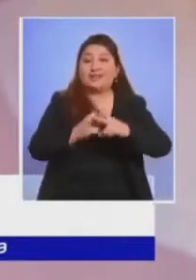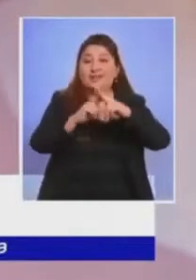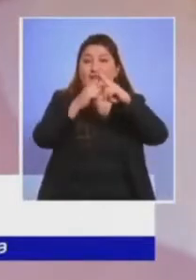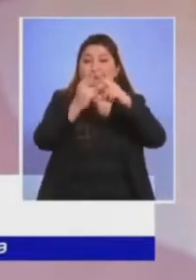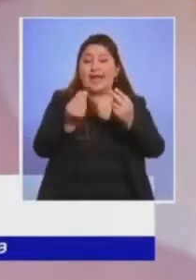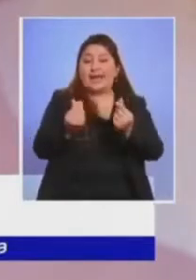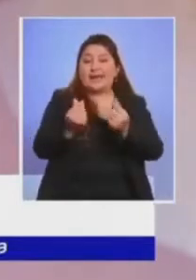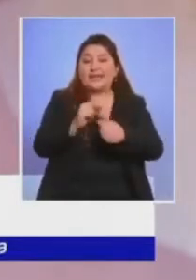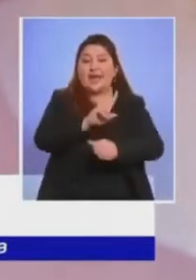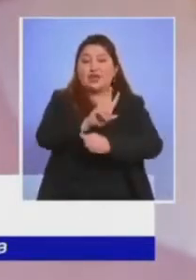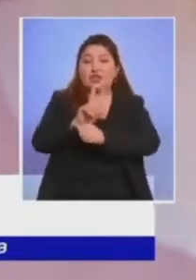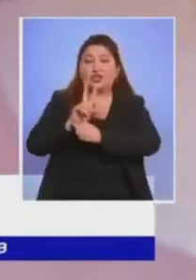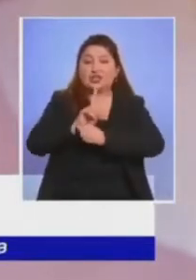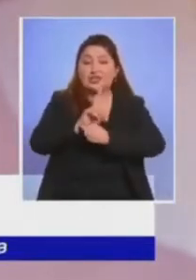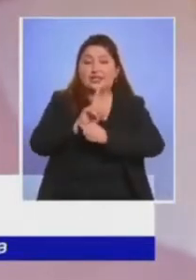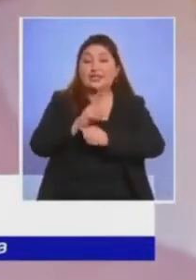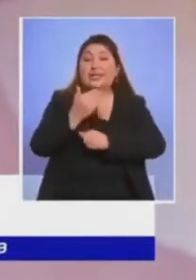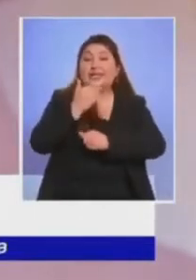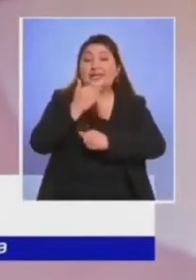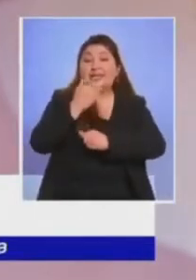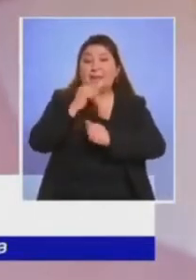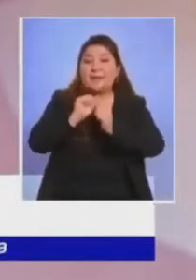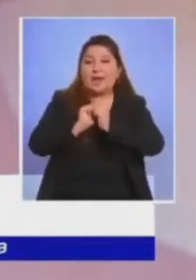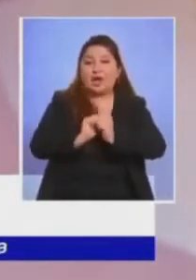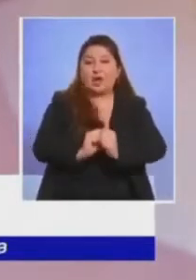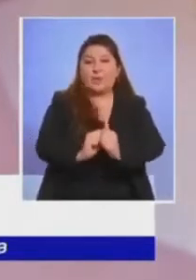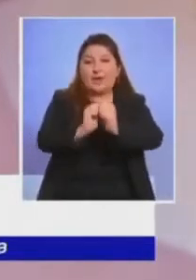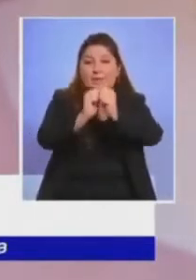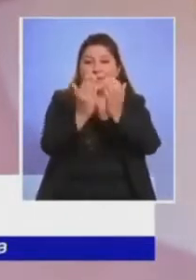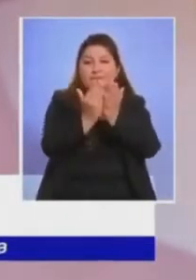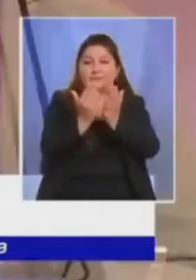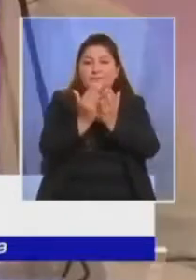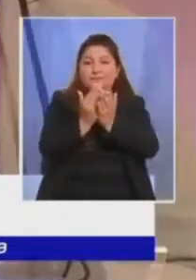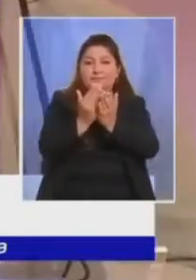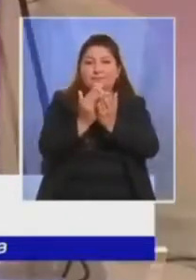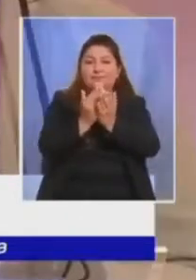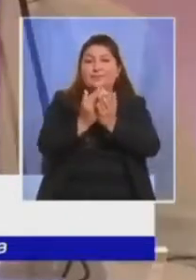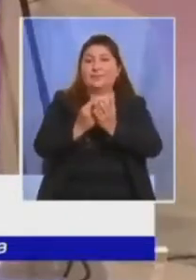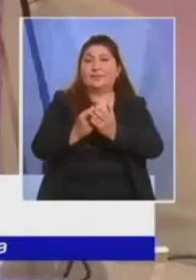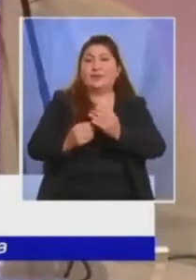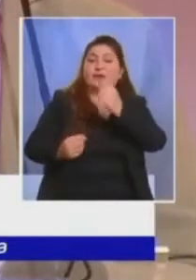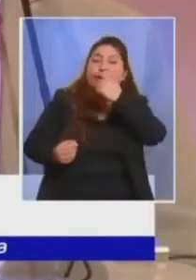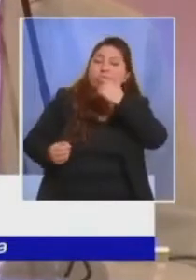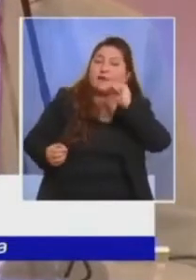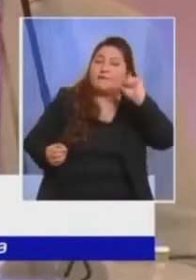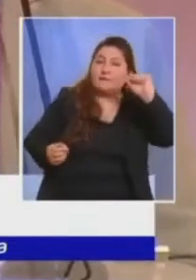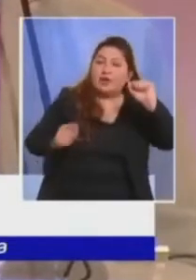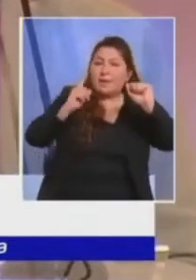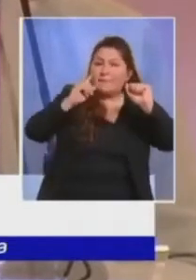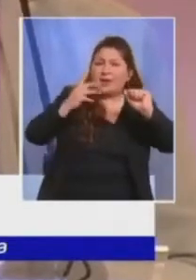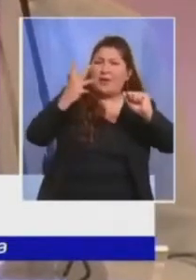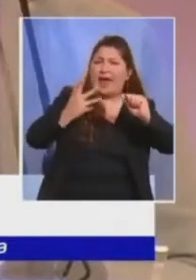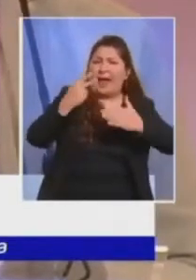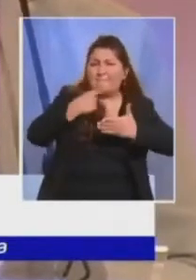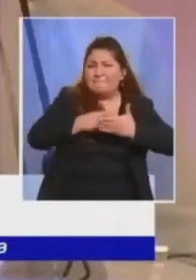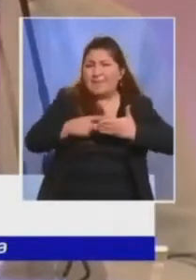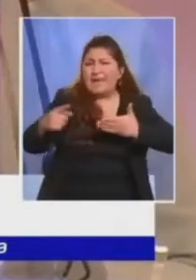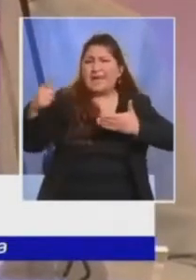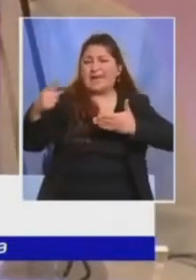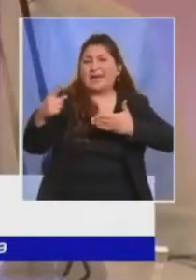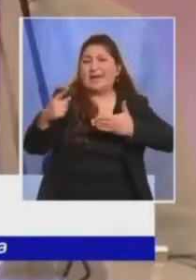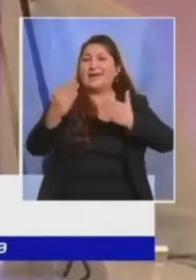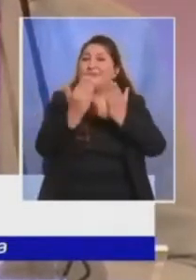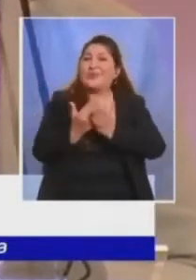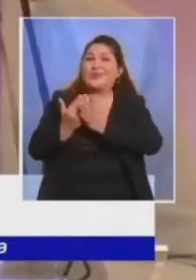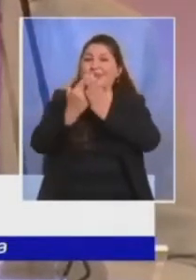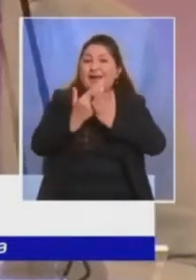calidad docente y, por cierto, también el acompañamiento a los jóvenes Gabriel estudiantes. Boric, perdón, pero hay miles de estudiantes que están en la enseñanza privada hoy día y